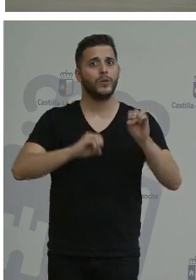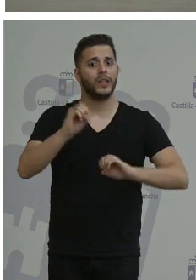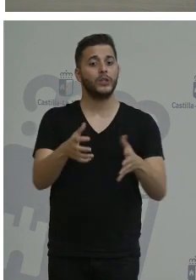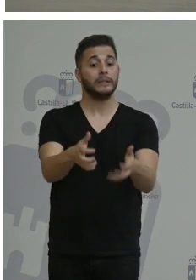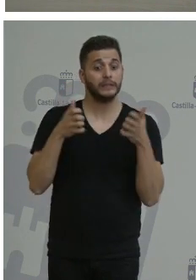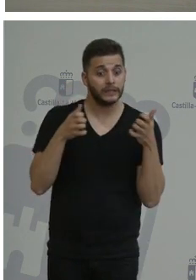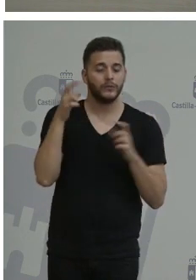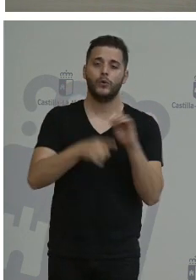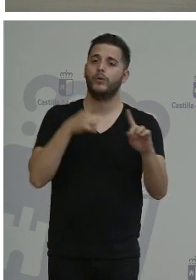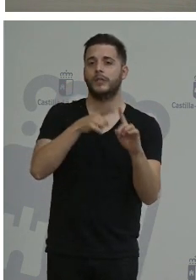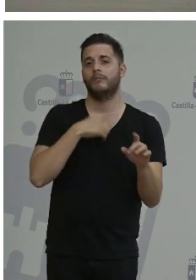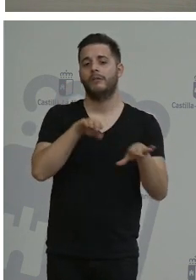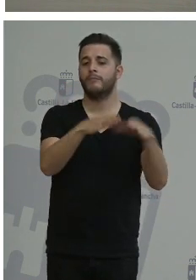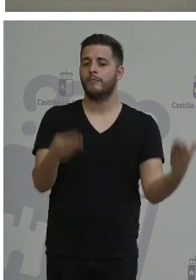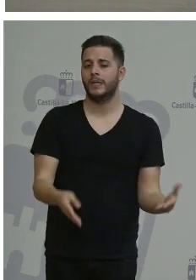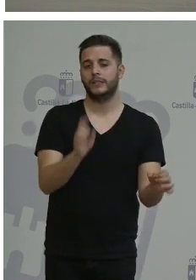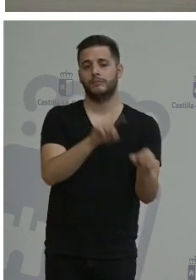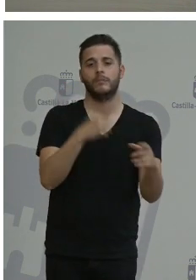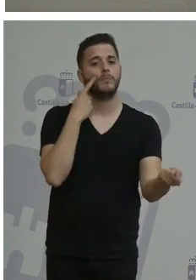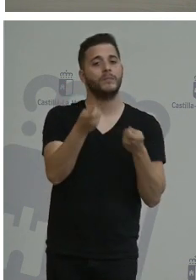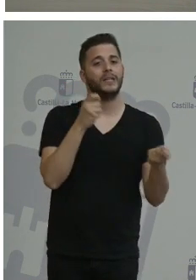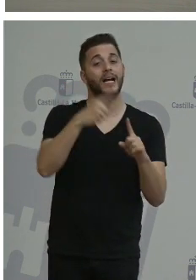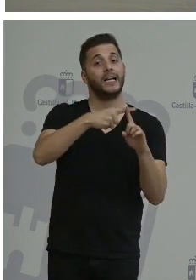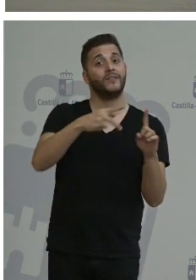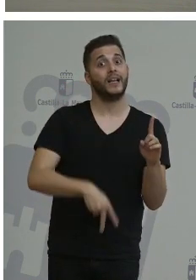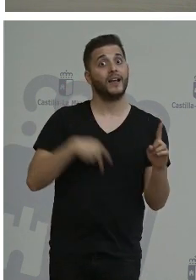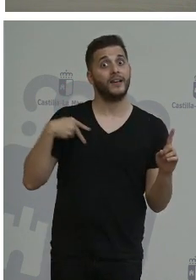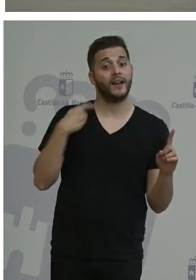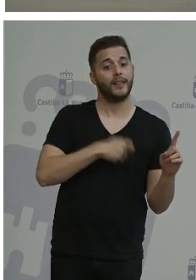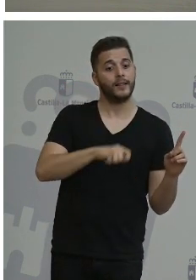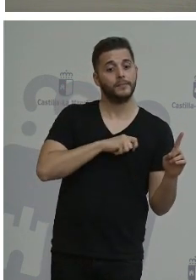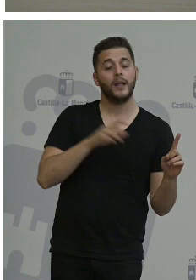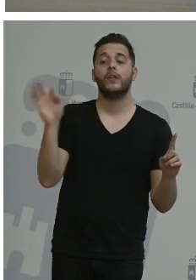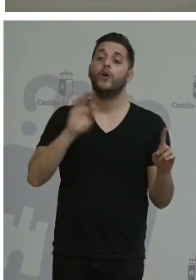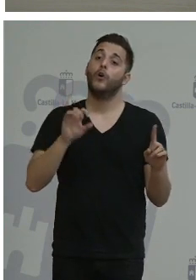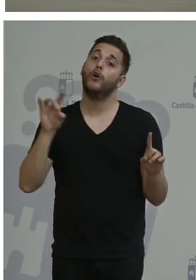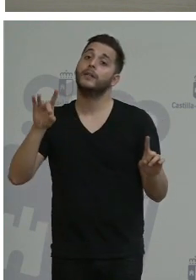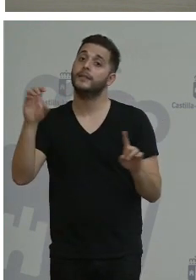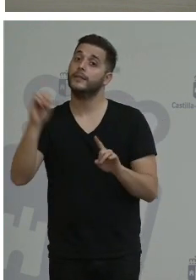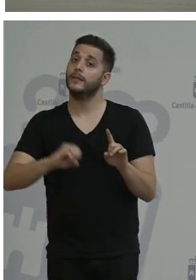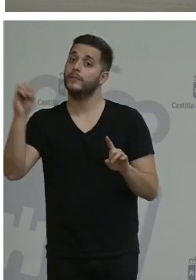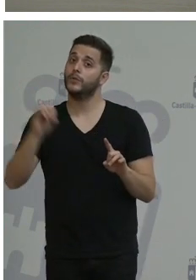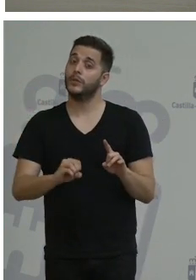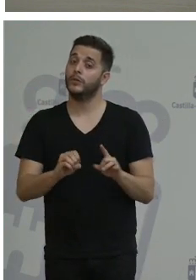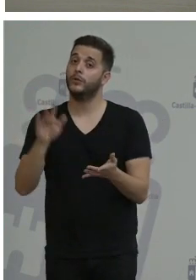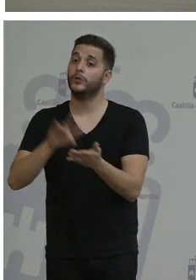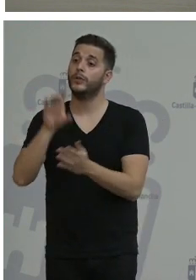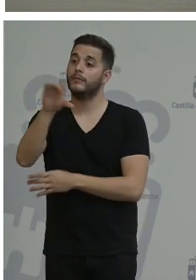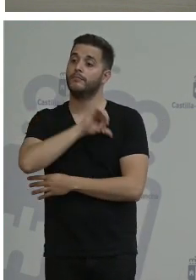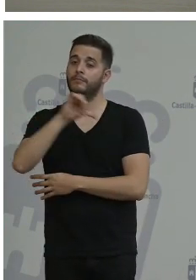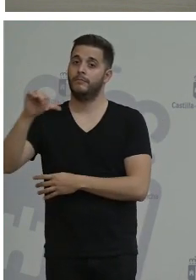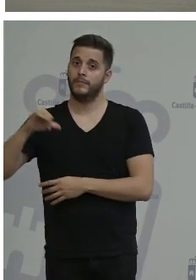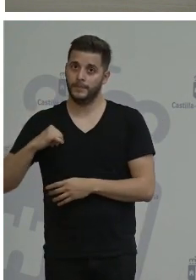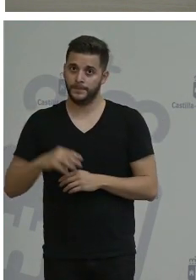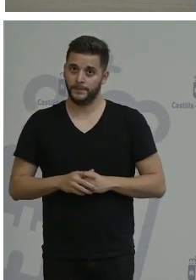en una mesa de negociación a nivel general del Estado o un 10% o un 15% en las comunidades